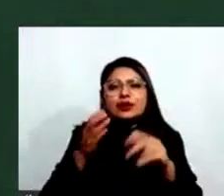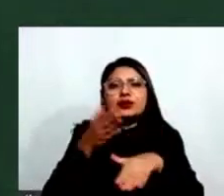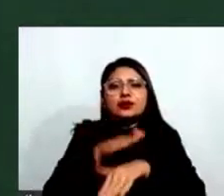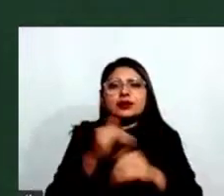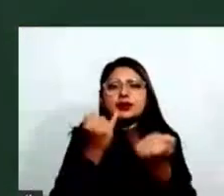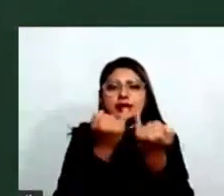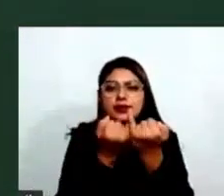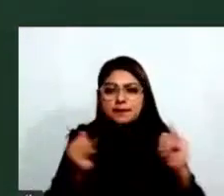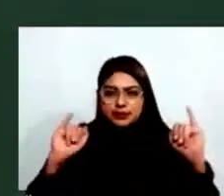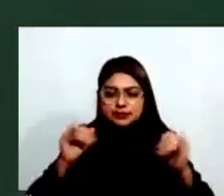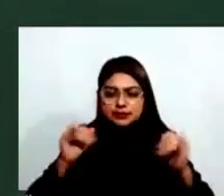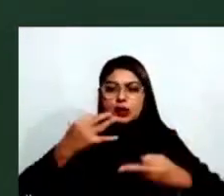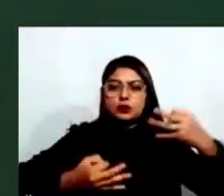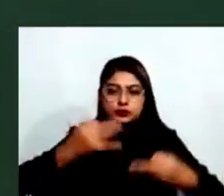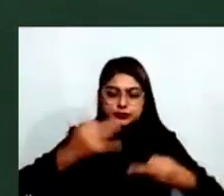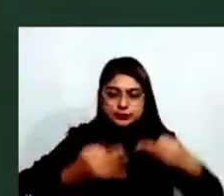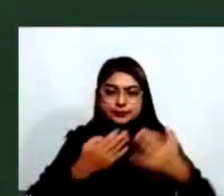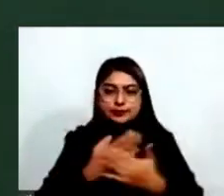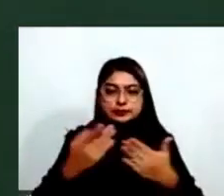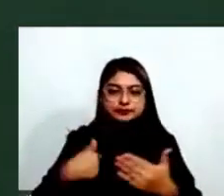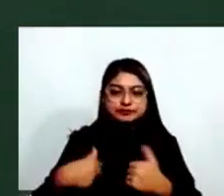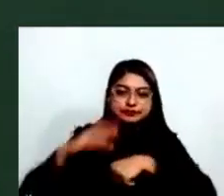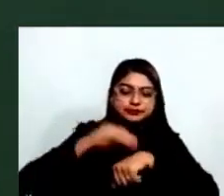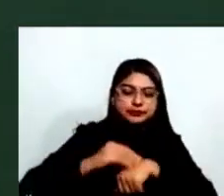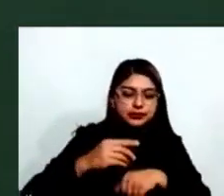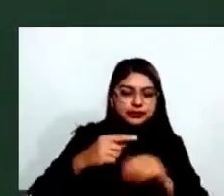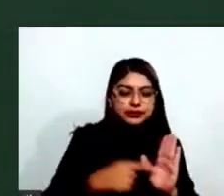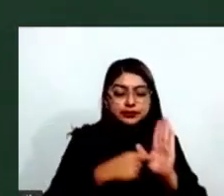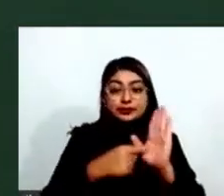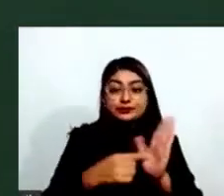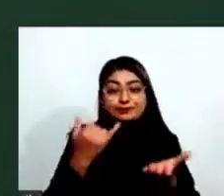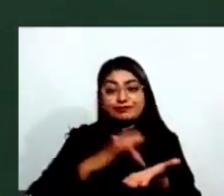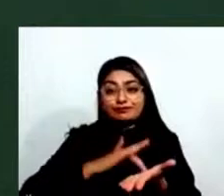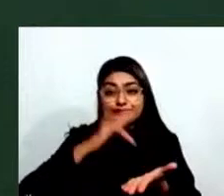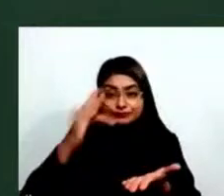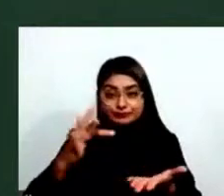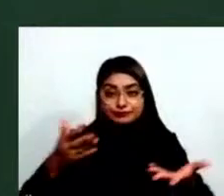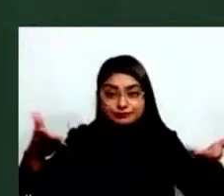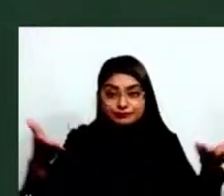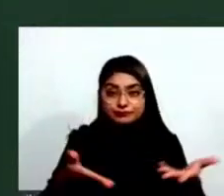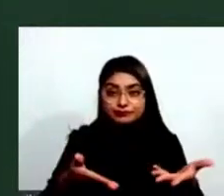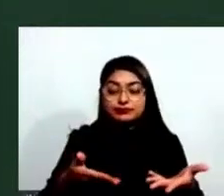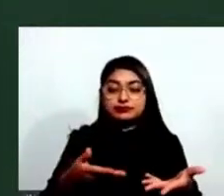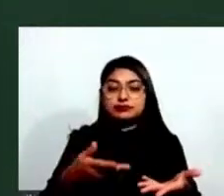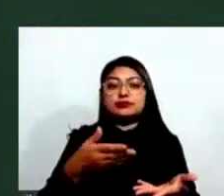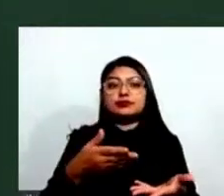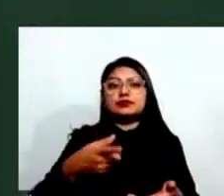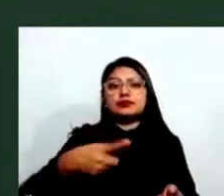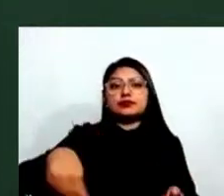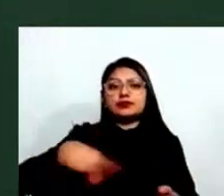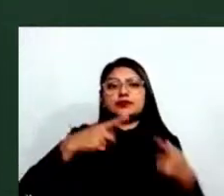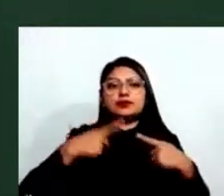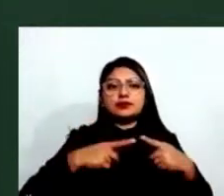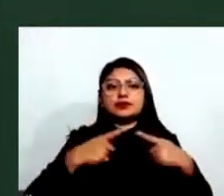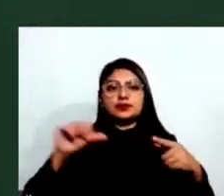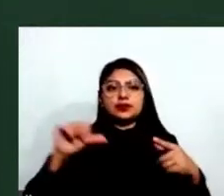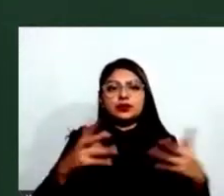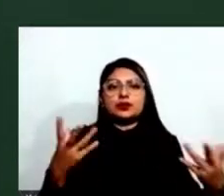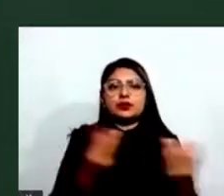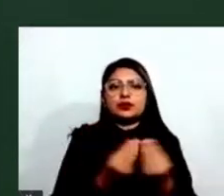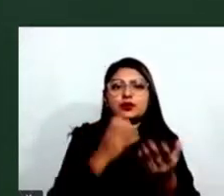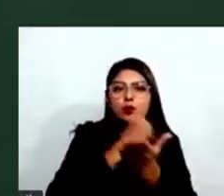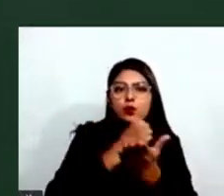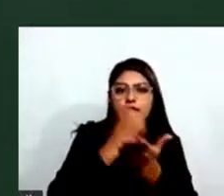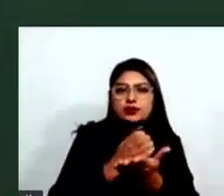y agradecer a las personas que nos acompañan a la presentación de este cuaderno, al ministro Juan Luis